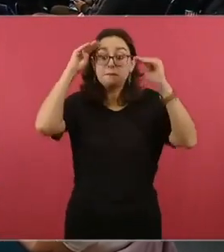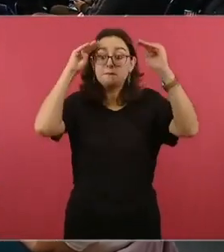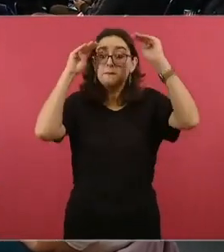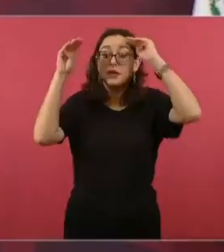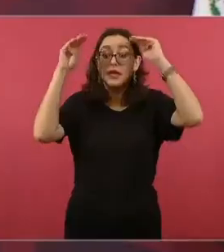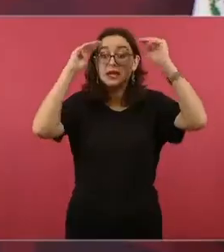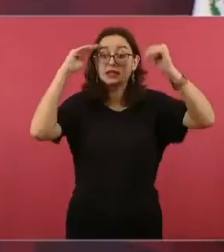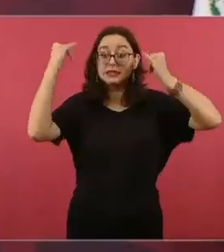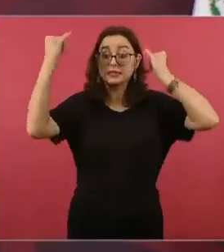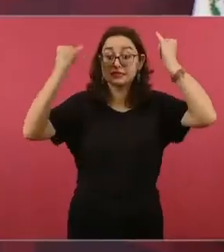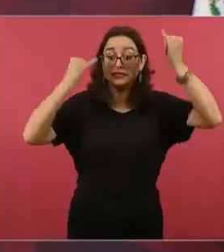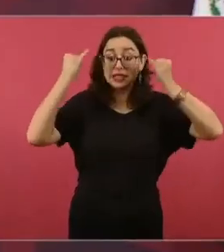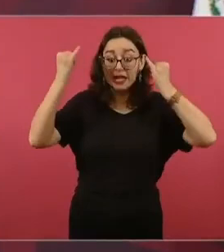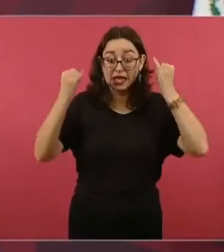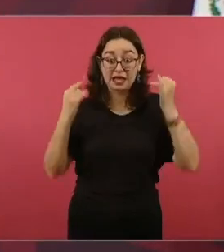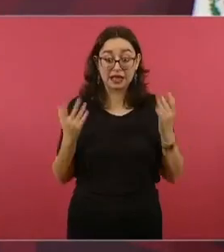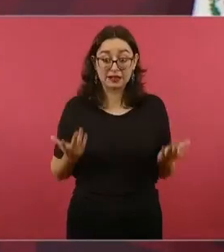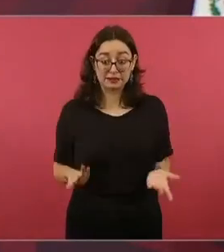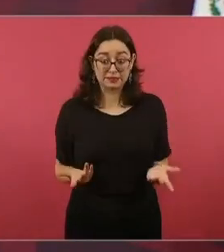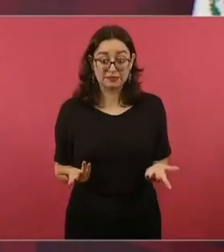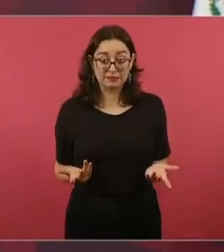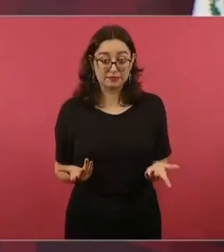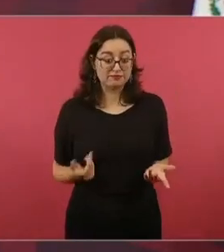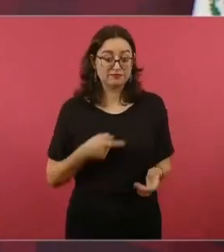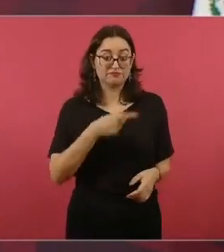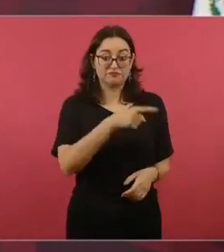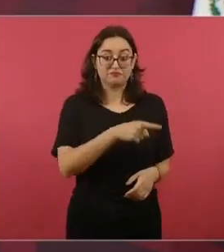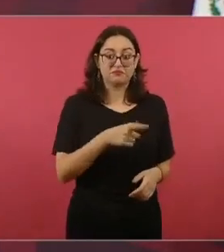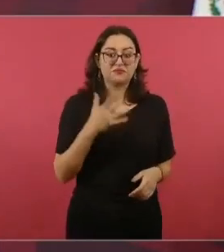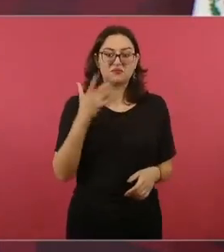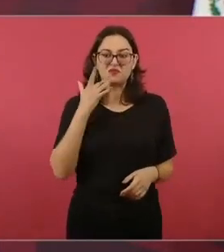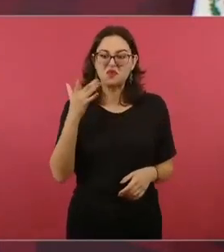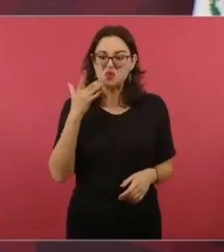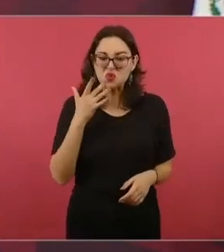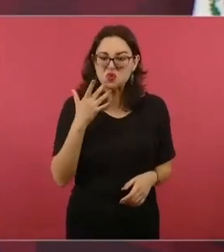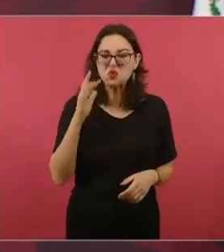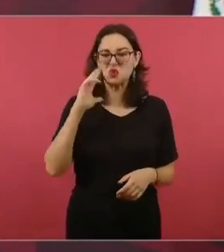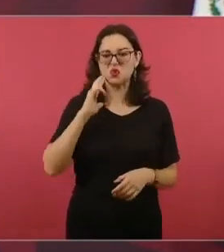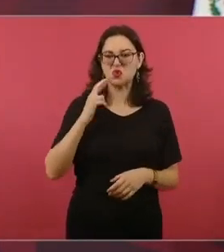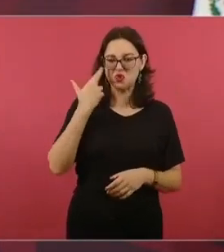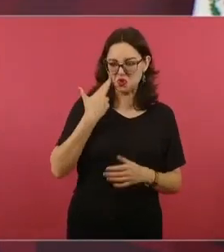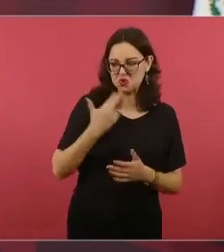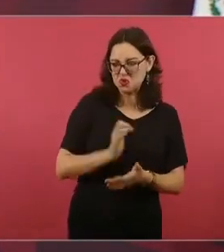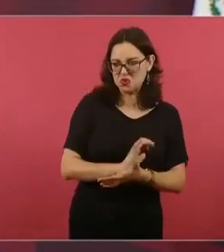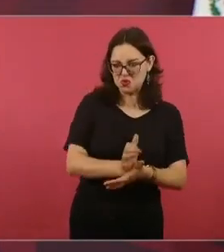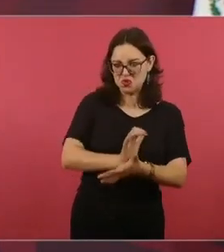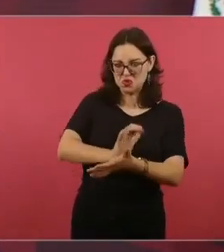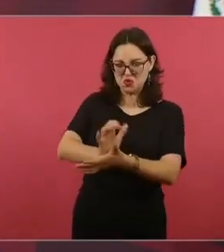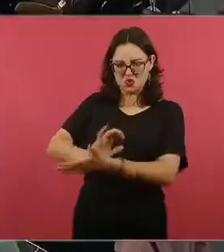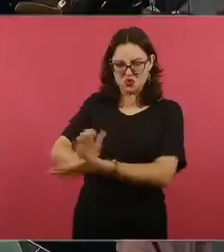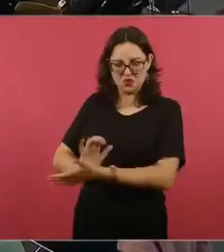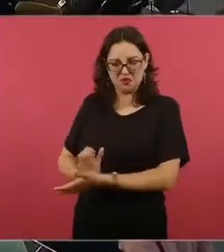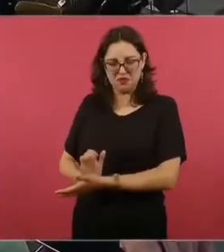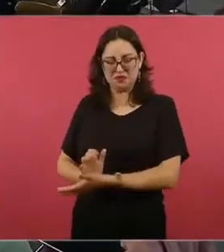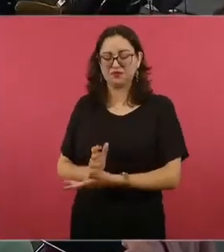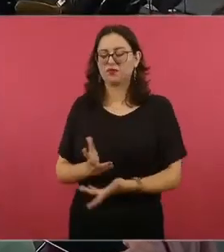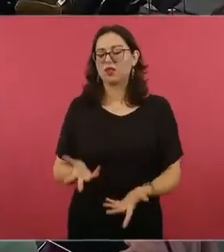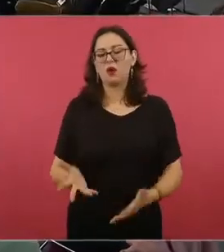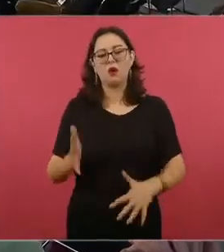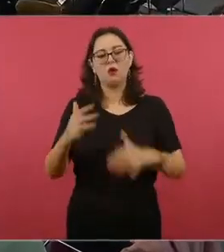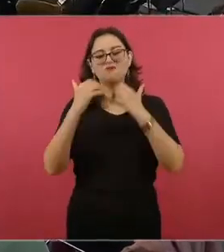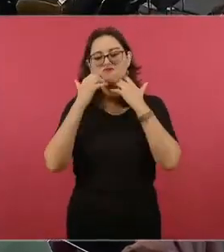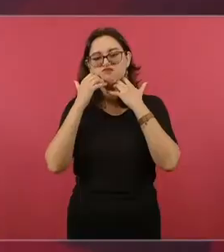y actúan pues así, de manera clasista, racista, y son